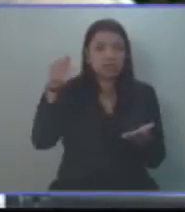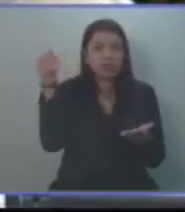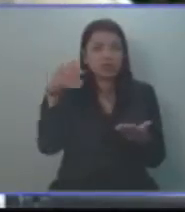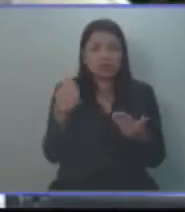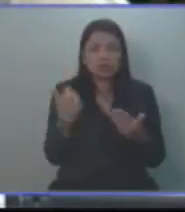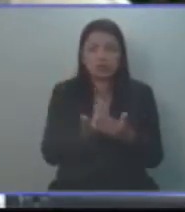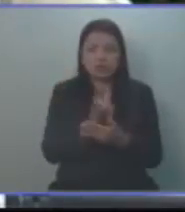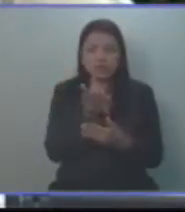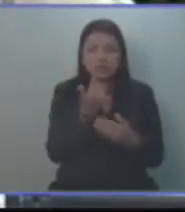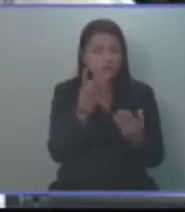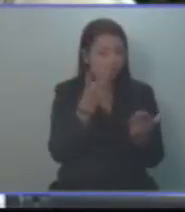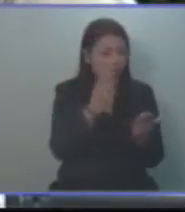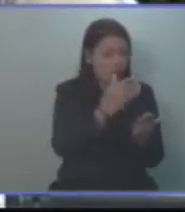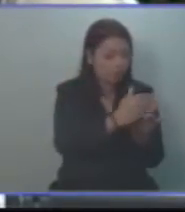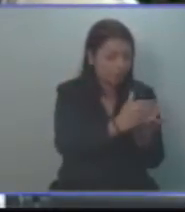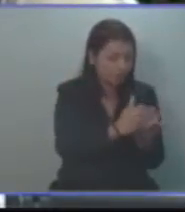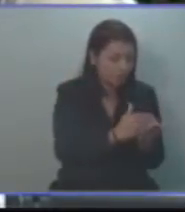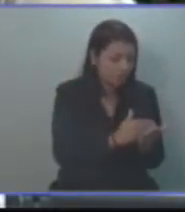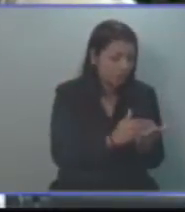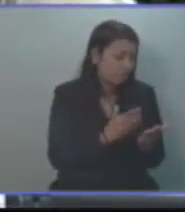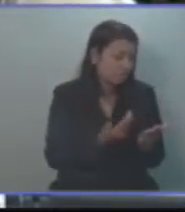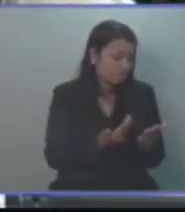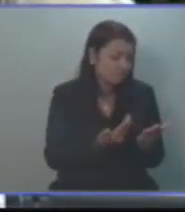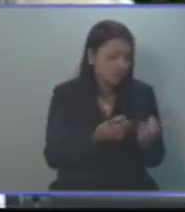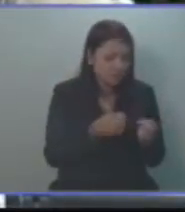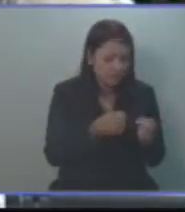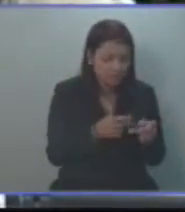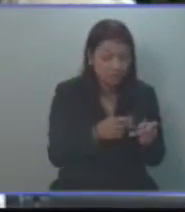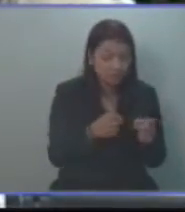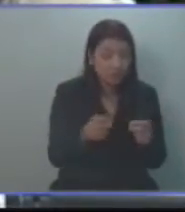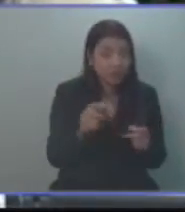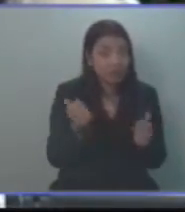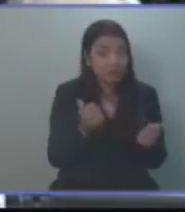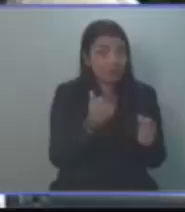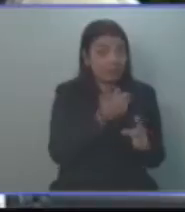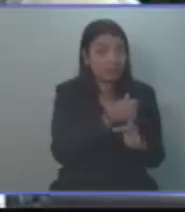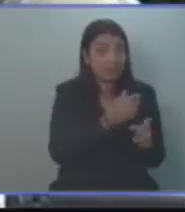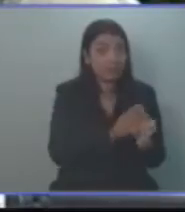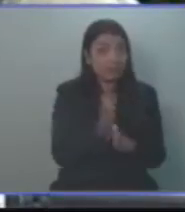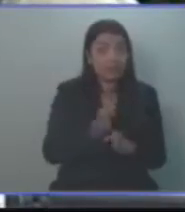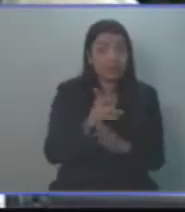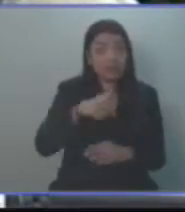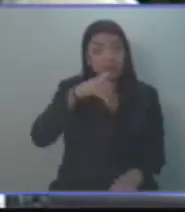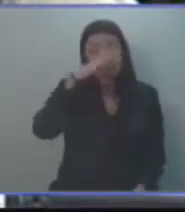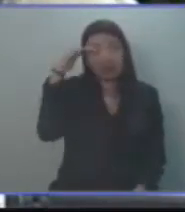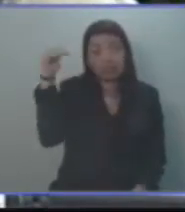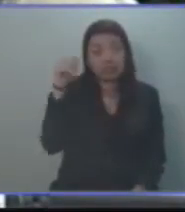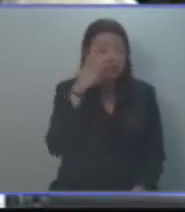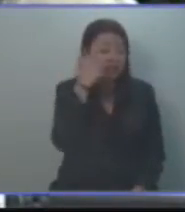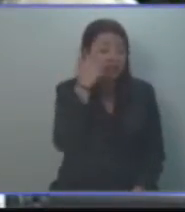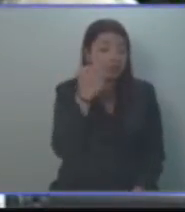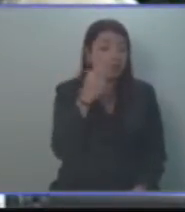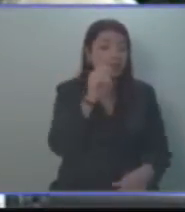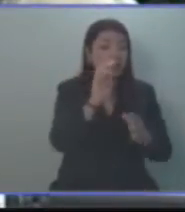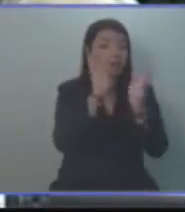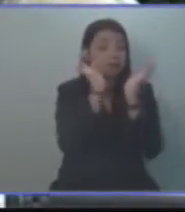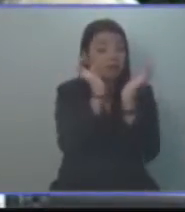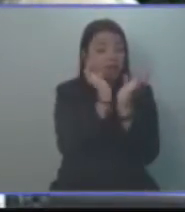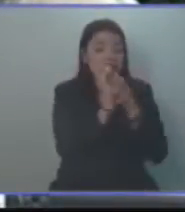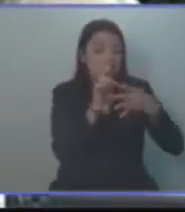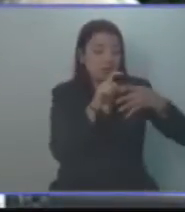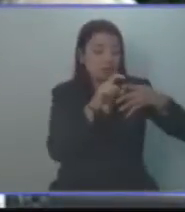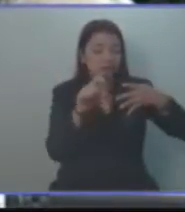el listado de plazas disponibles por cada especialidad a nivel nacional en la primera semana de mayo de cada